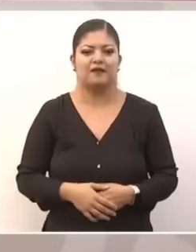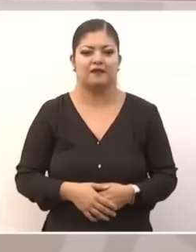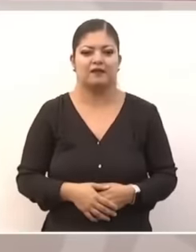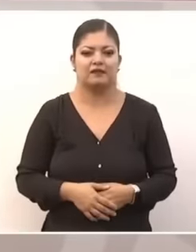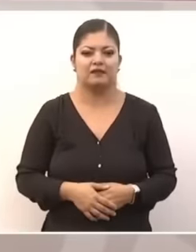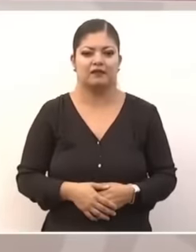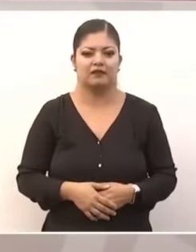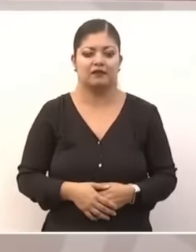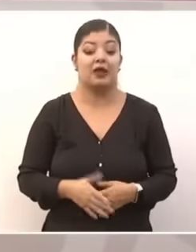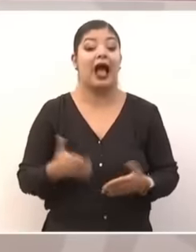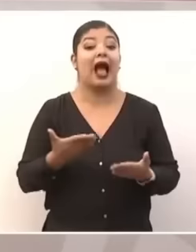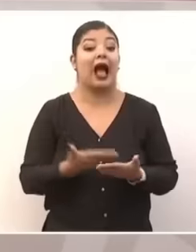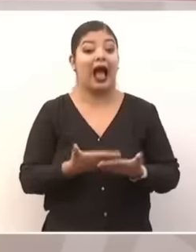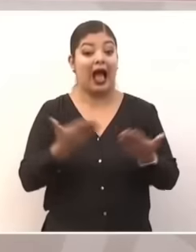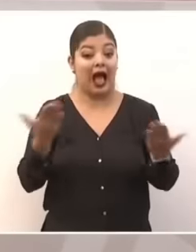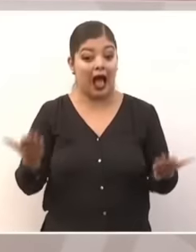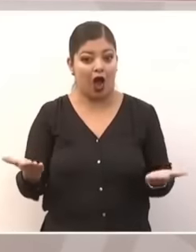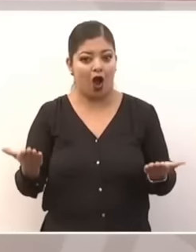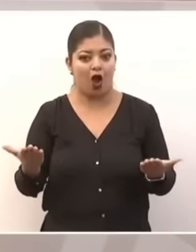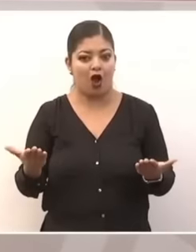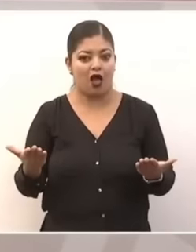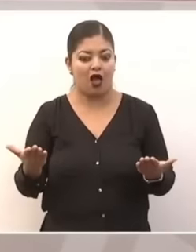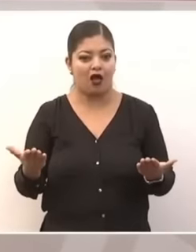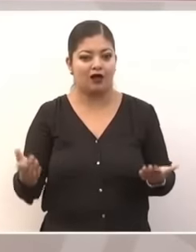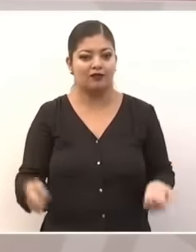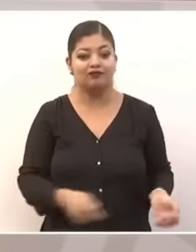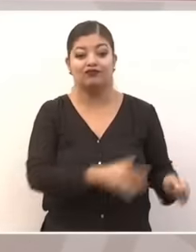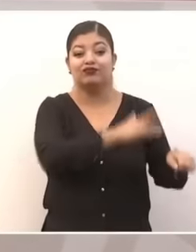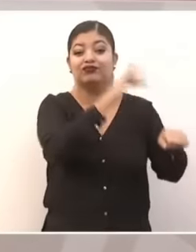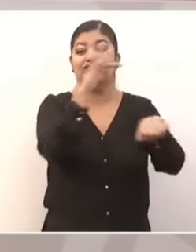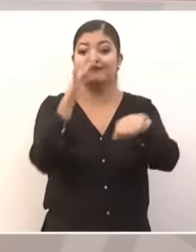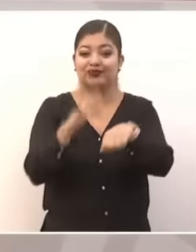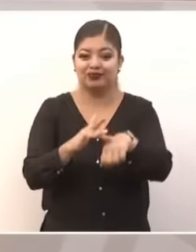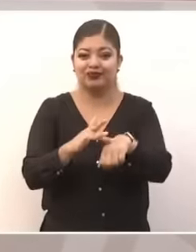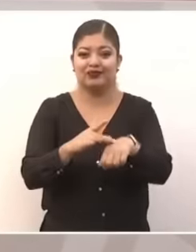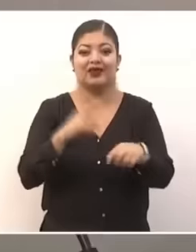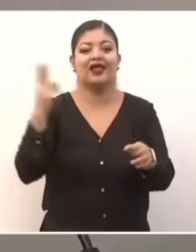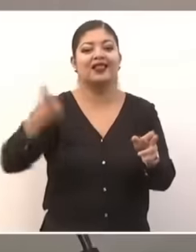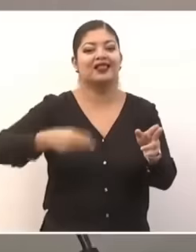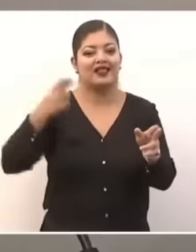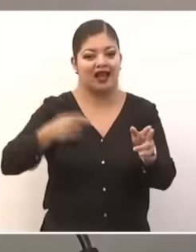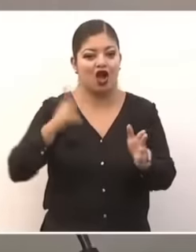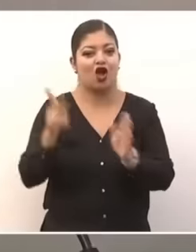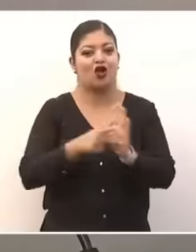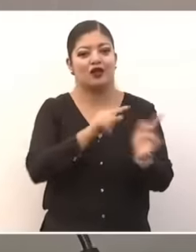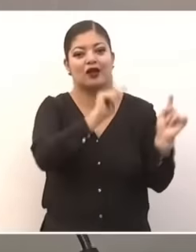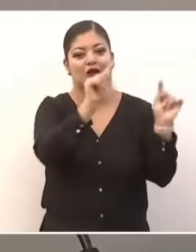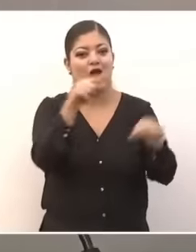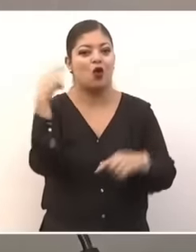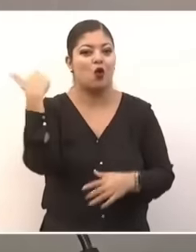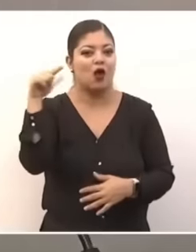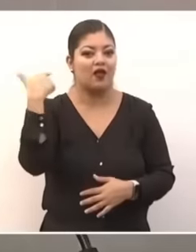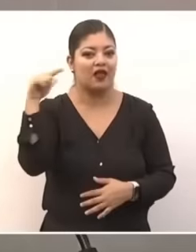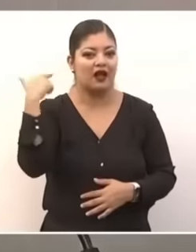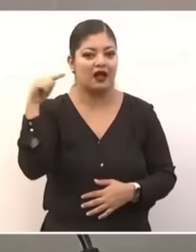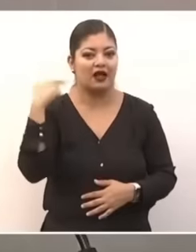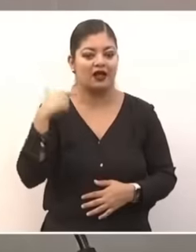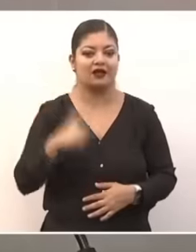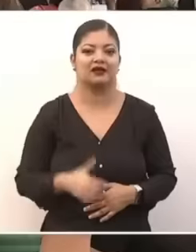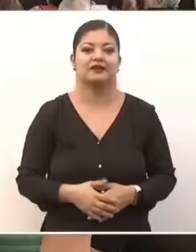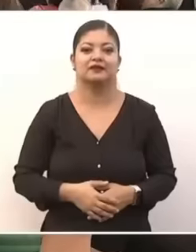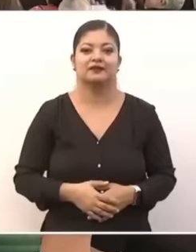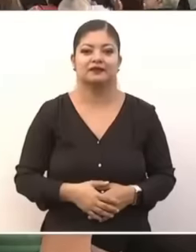Pues ahora nos va a tocar traer el tren de regreso a Guadalajara.